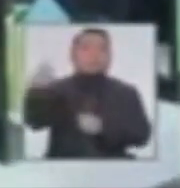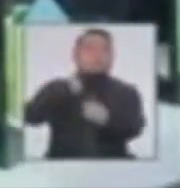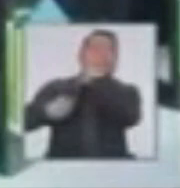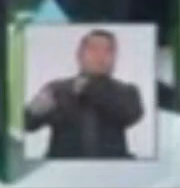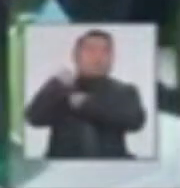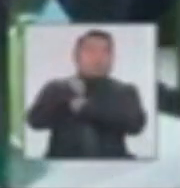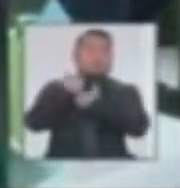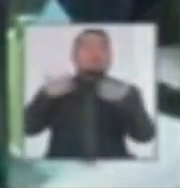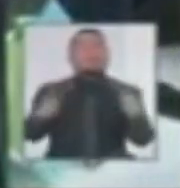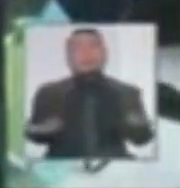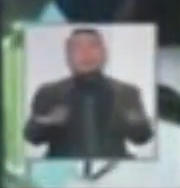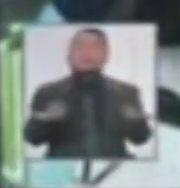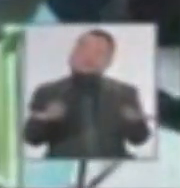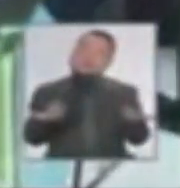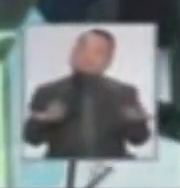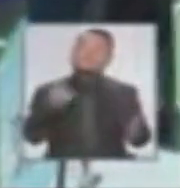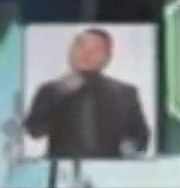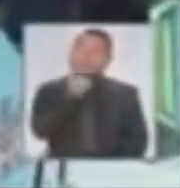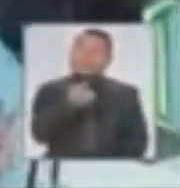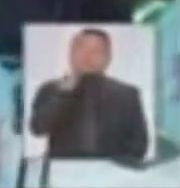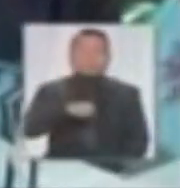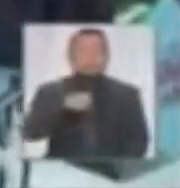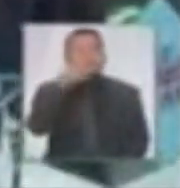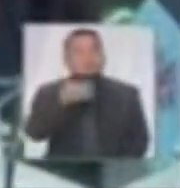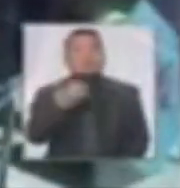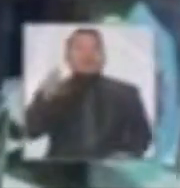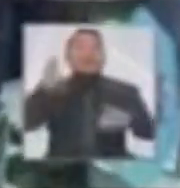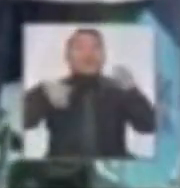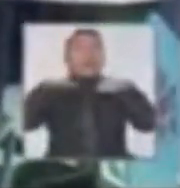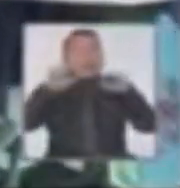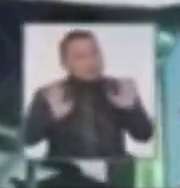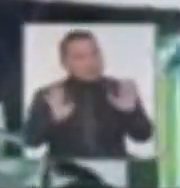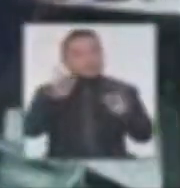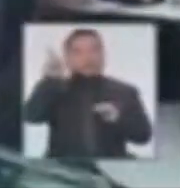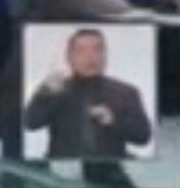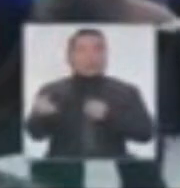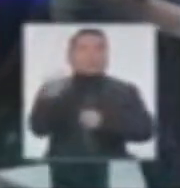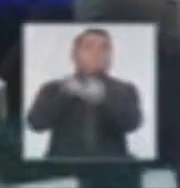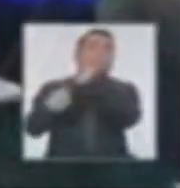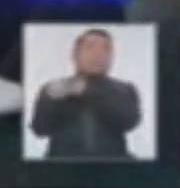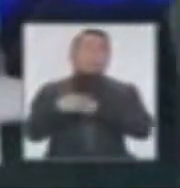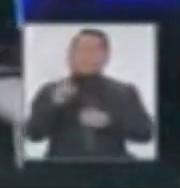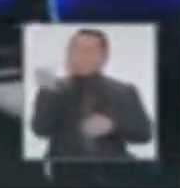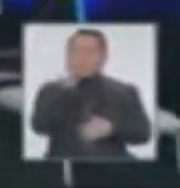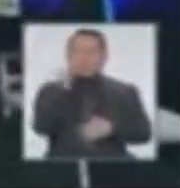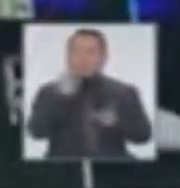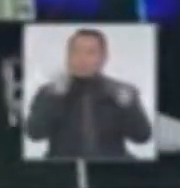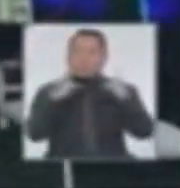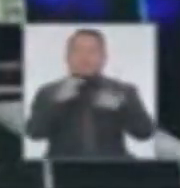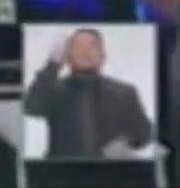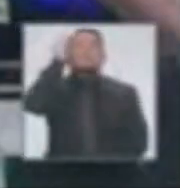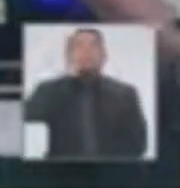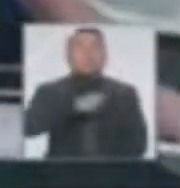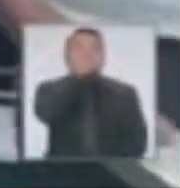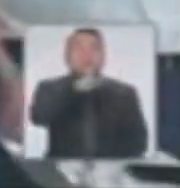organizar algo con el fin de poder comunicar y decir las propuestas. Pero la idea de que interactúen entre ustedes, ¿te pareció bien? No, me pareció